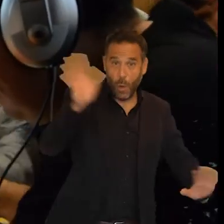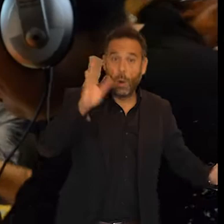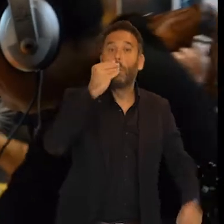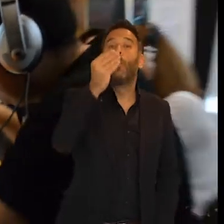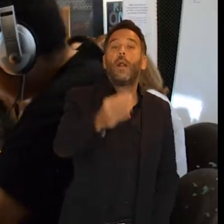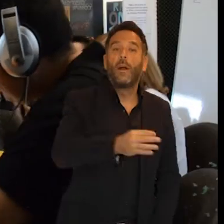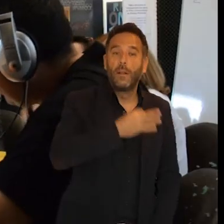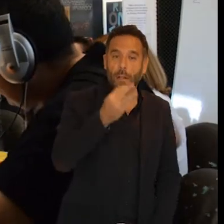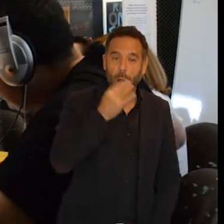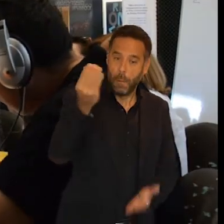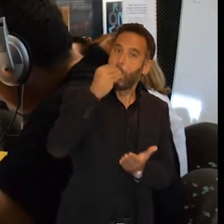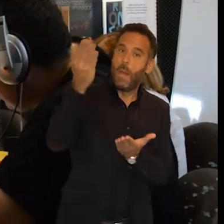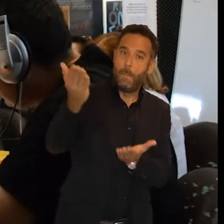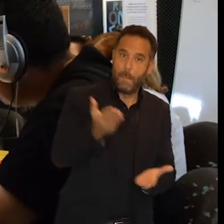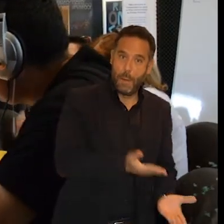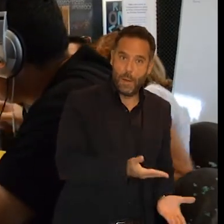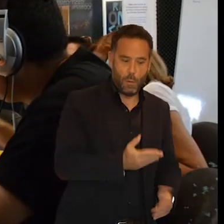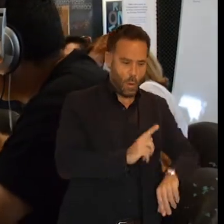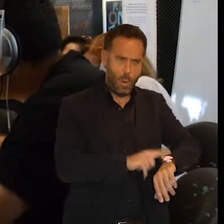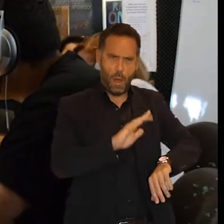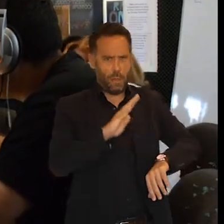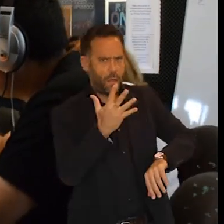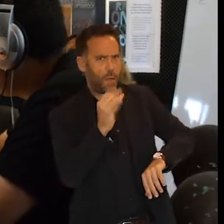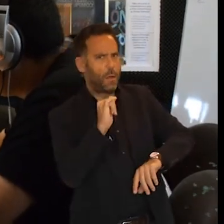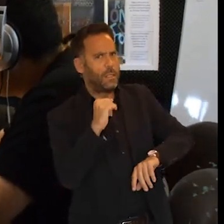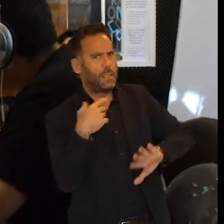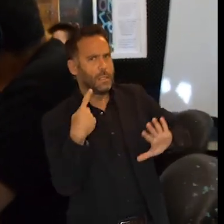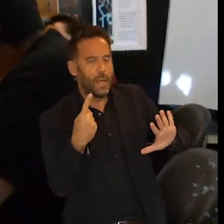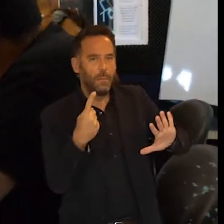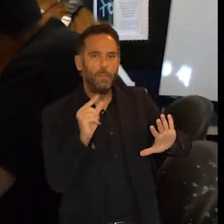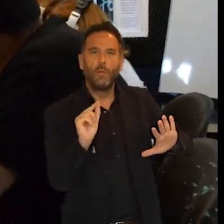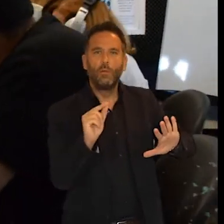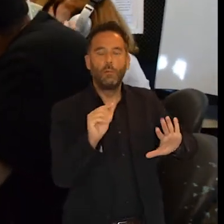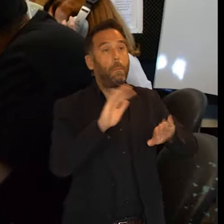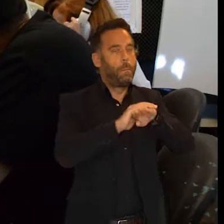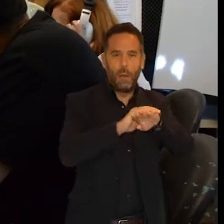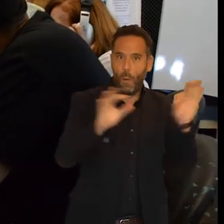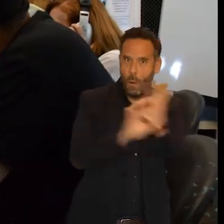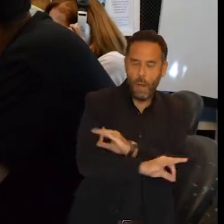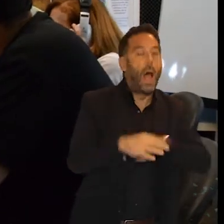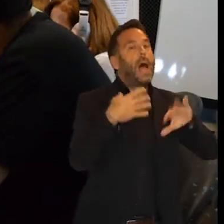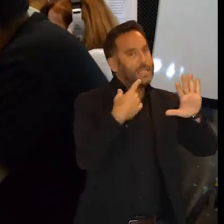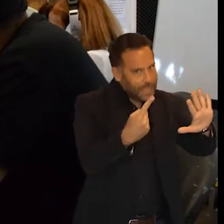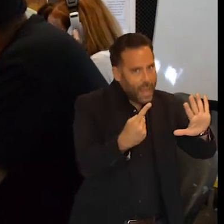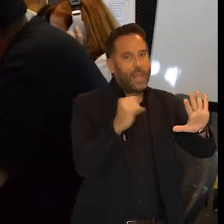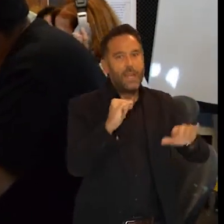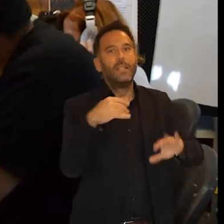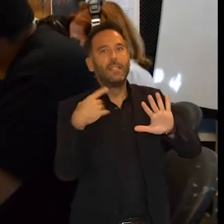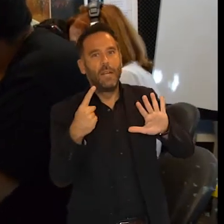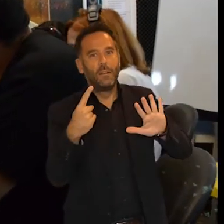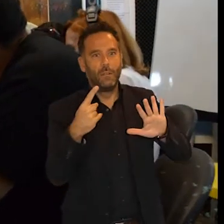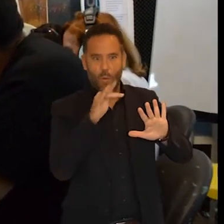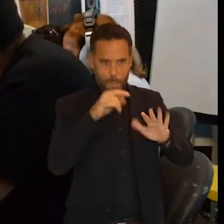tardes, bienvenidos a las 5 y 6 minutos ya de la tarde. ¿Perdón? Las 6 y 6, perdón, que me he equivocado. Tenemos 100 canales, estamos en Málaga